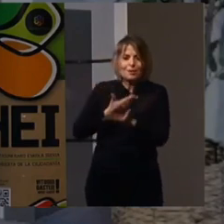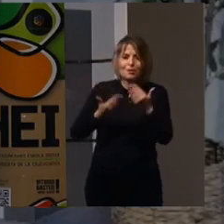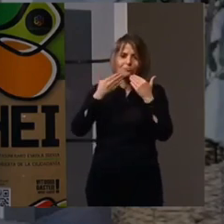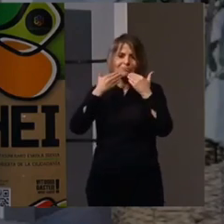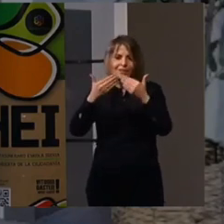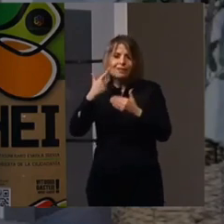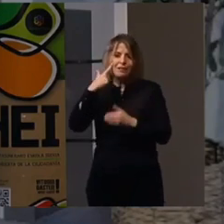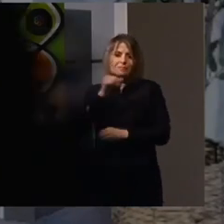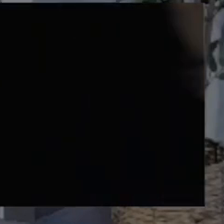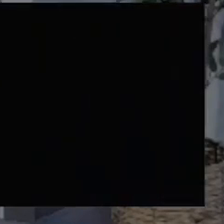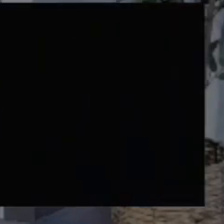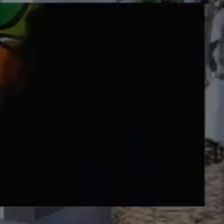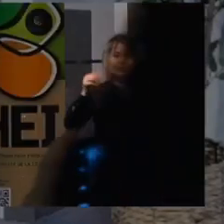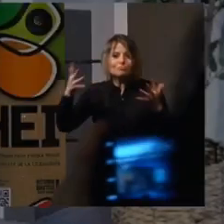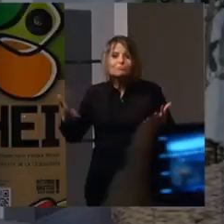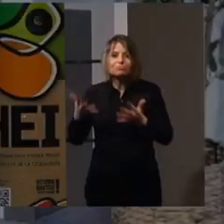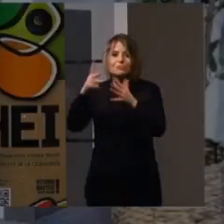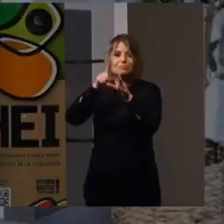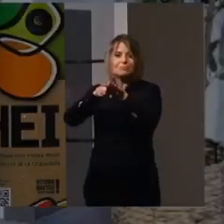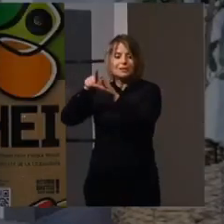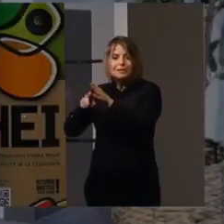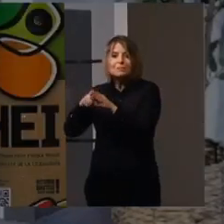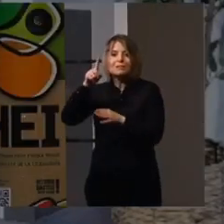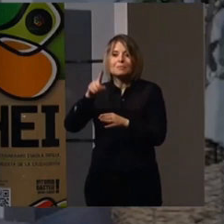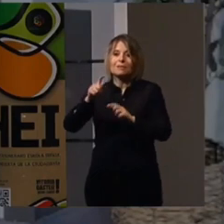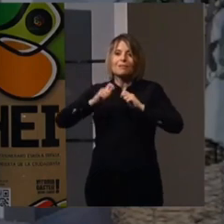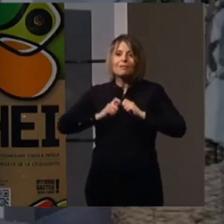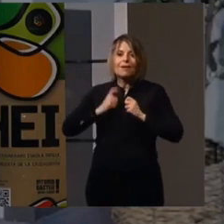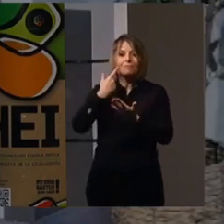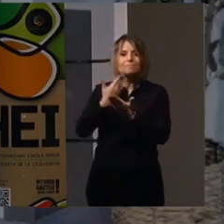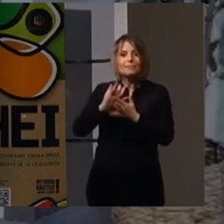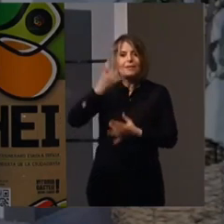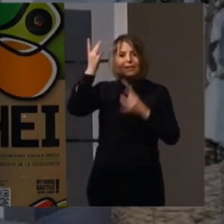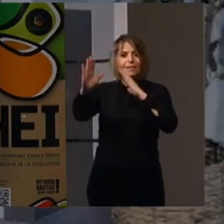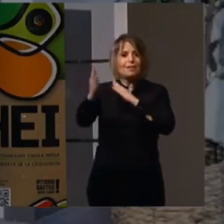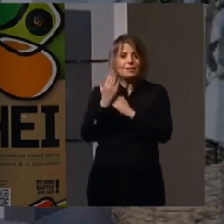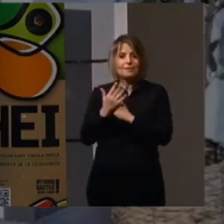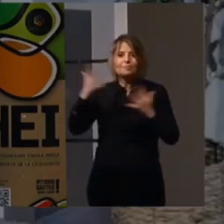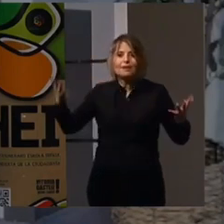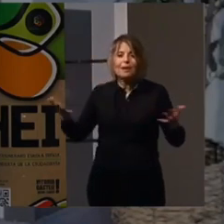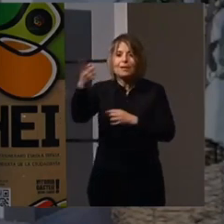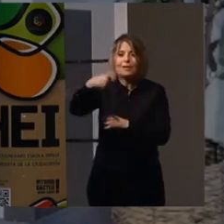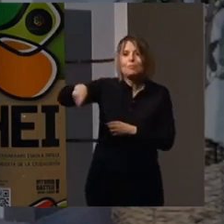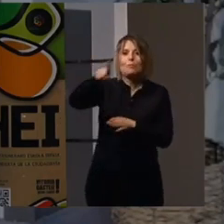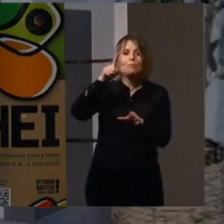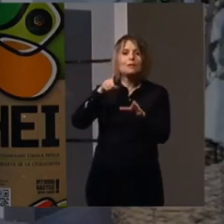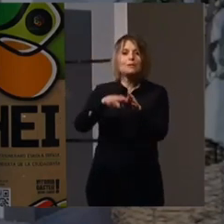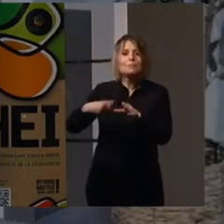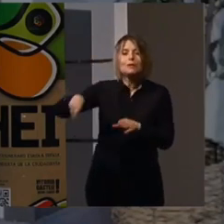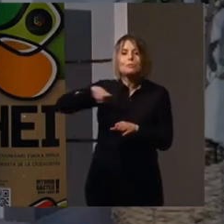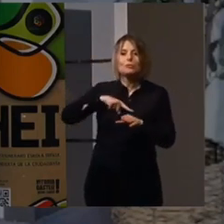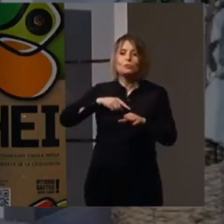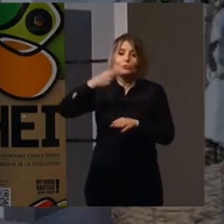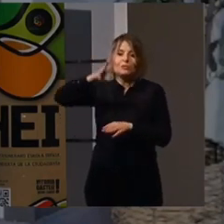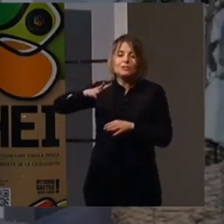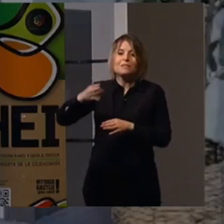ellas y espero que sigan animados a participar y a darnos también ideas. Así que os animo a participar y a formar parte de